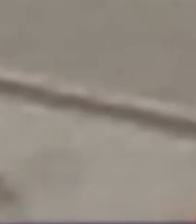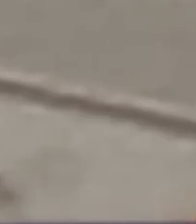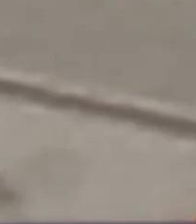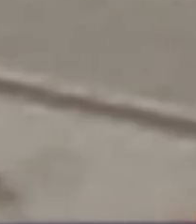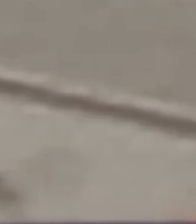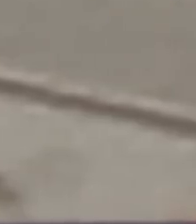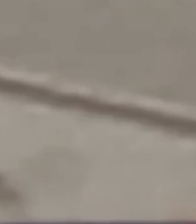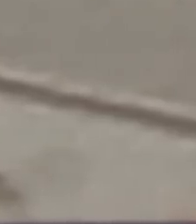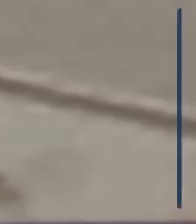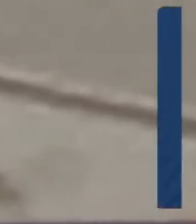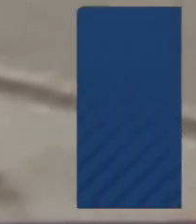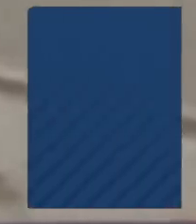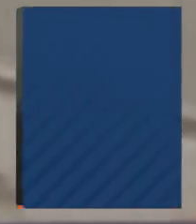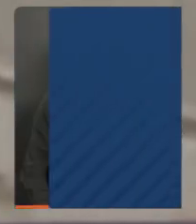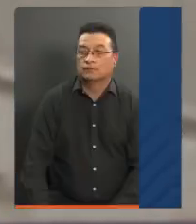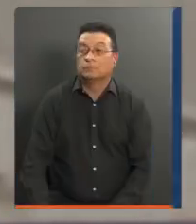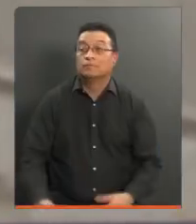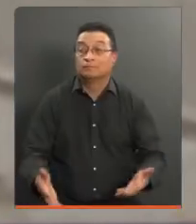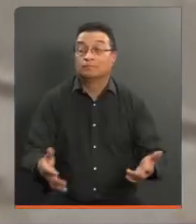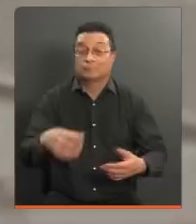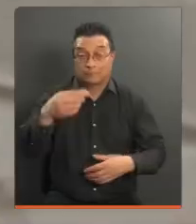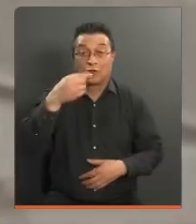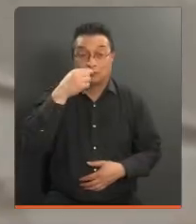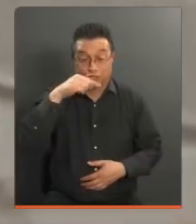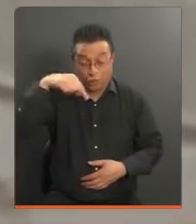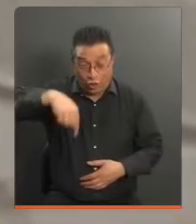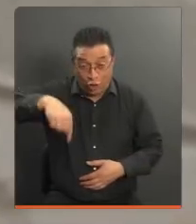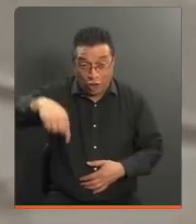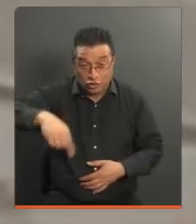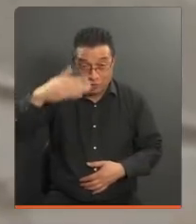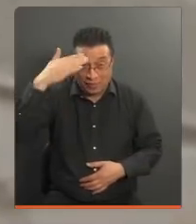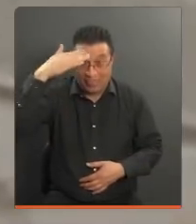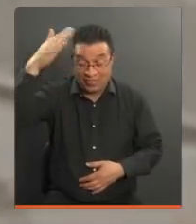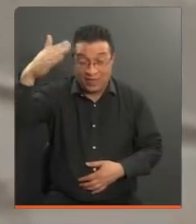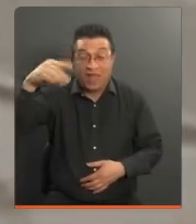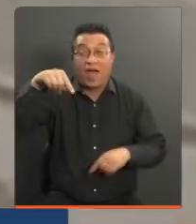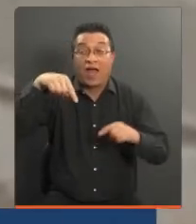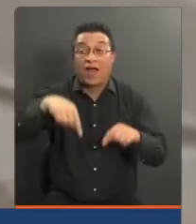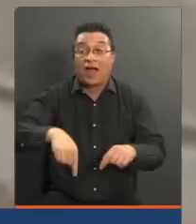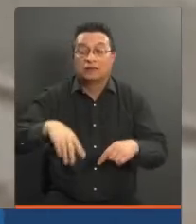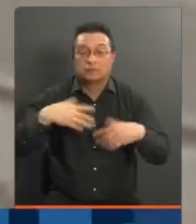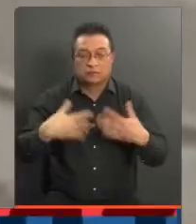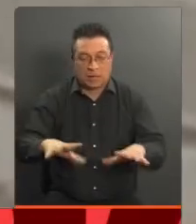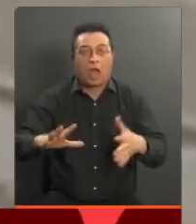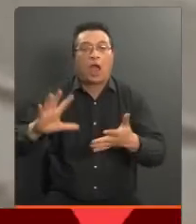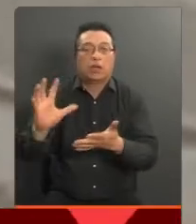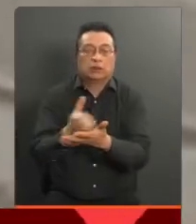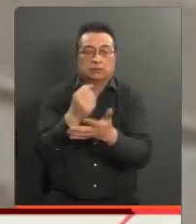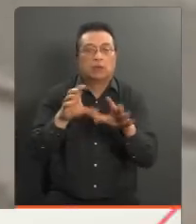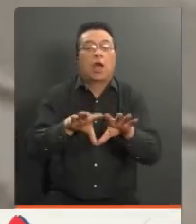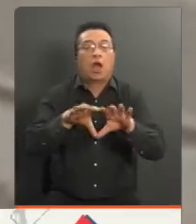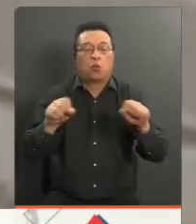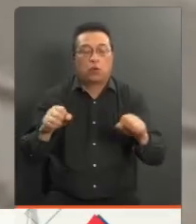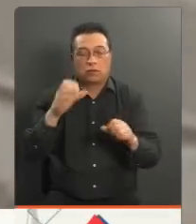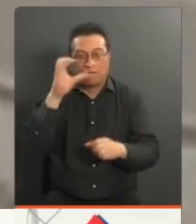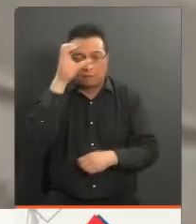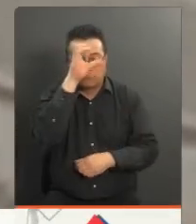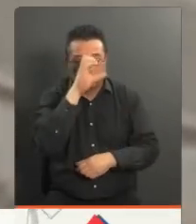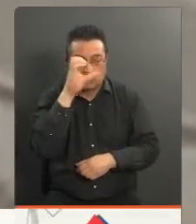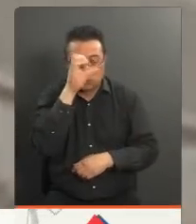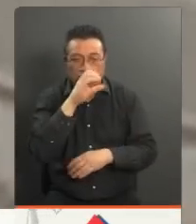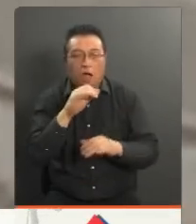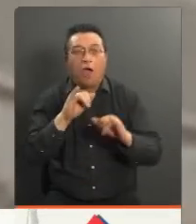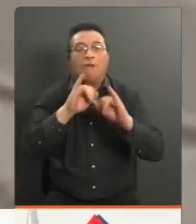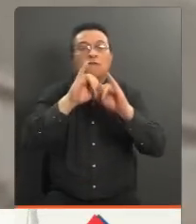Saben que recién en el día de hoy se logró un acuerdo para buscar una fórmula